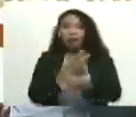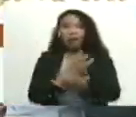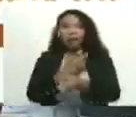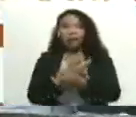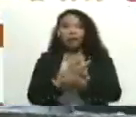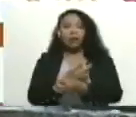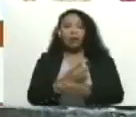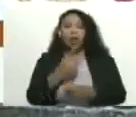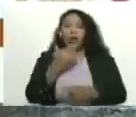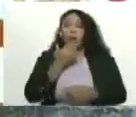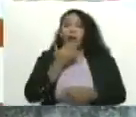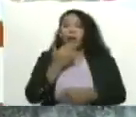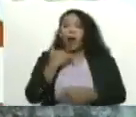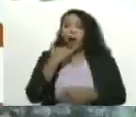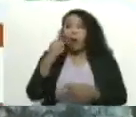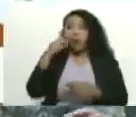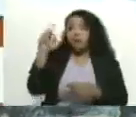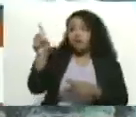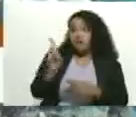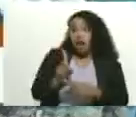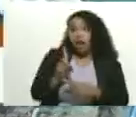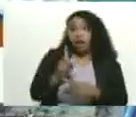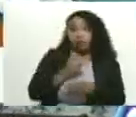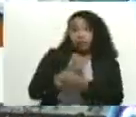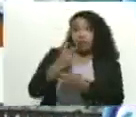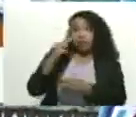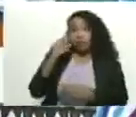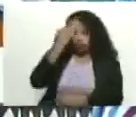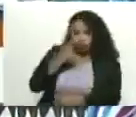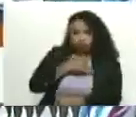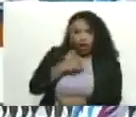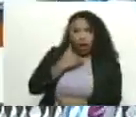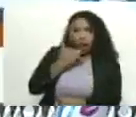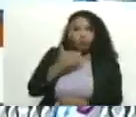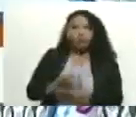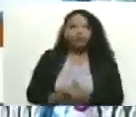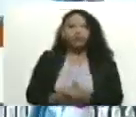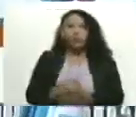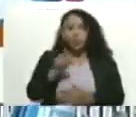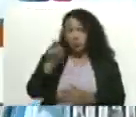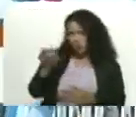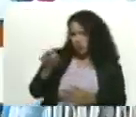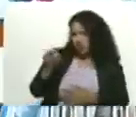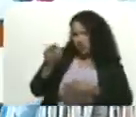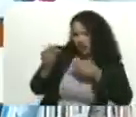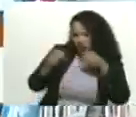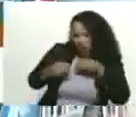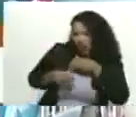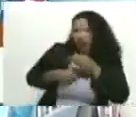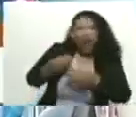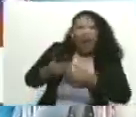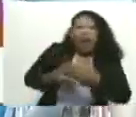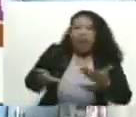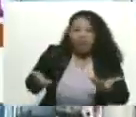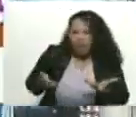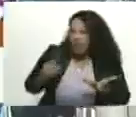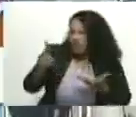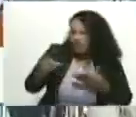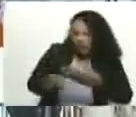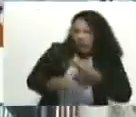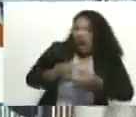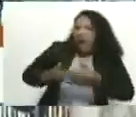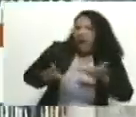por si acaso, no lo sabe, ¿no? Y usted le va a preguntar, ¿qué hace usted aquí? A ver, dime, ¿qué haces tú aquí?